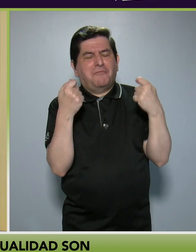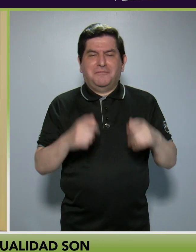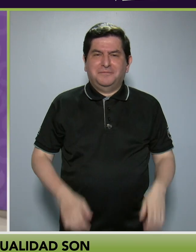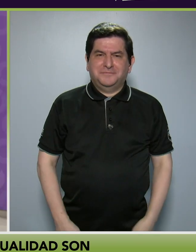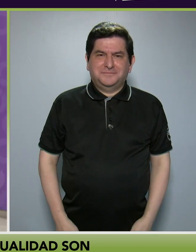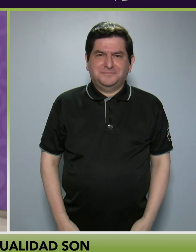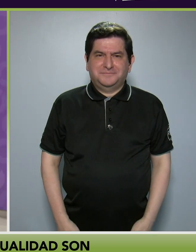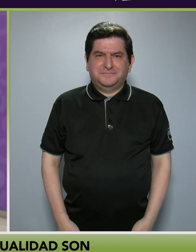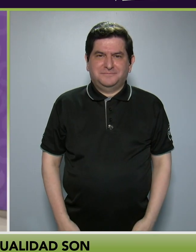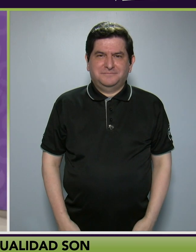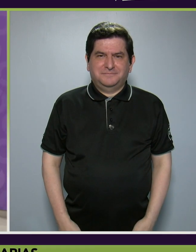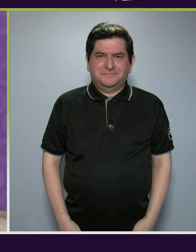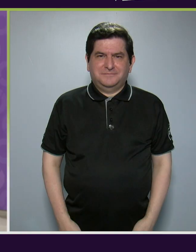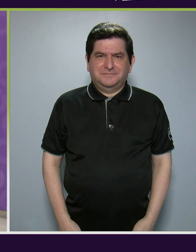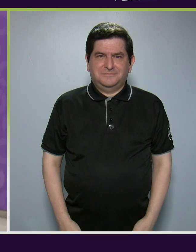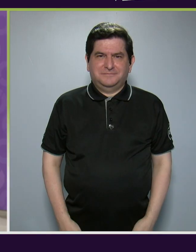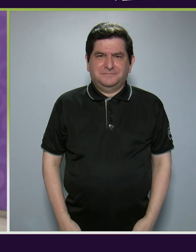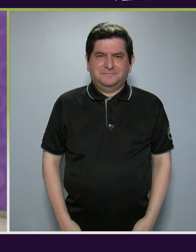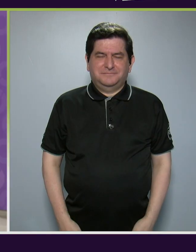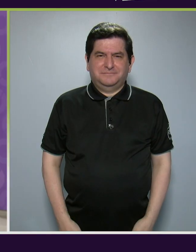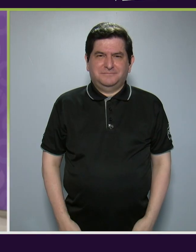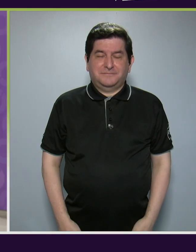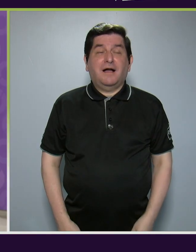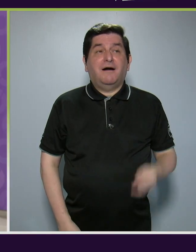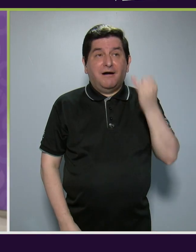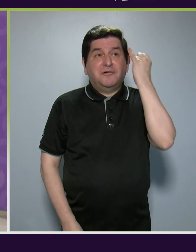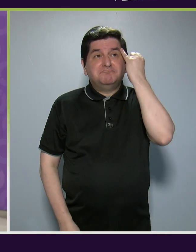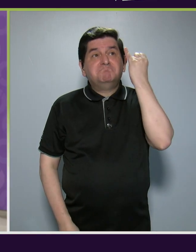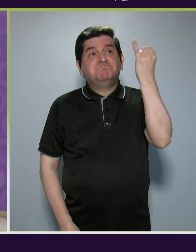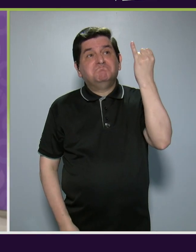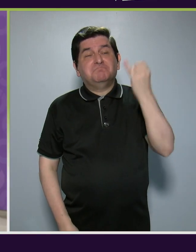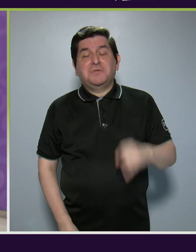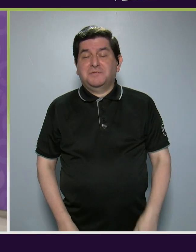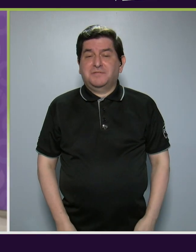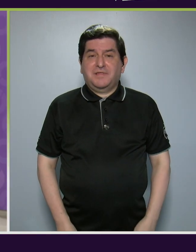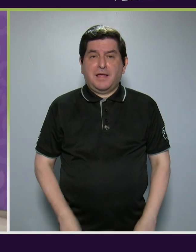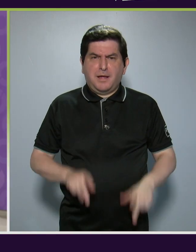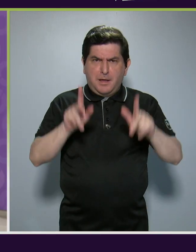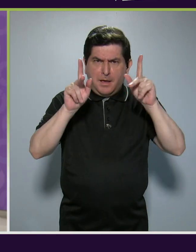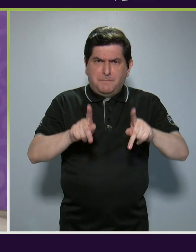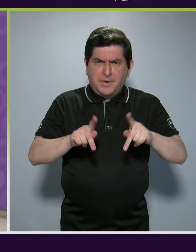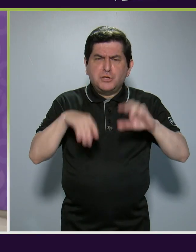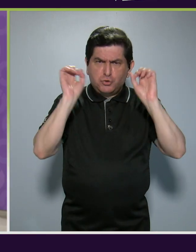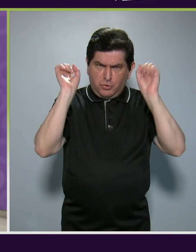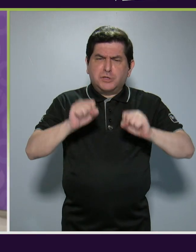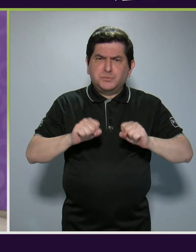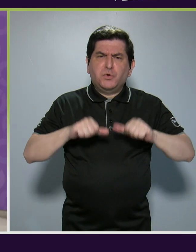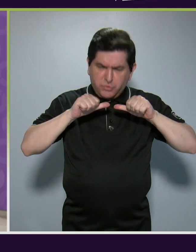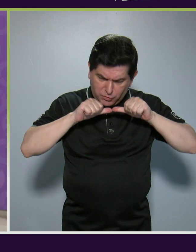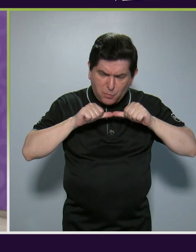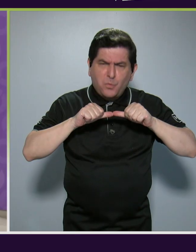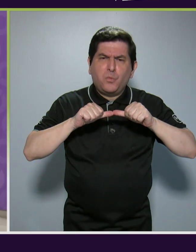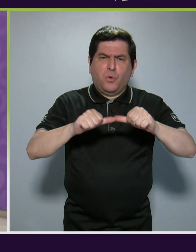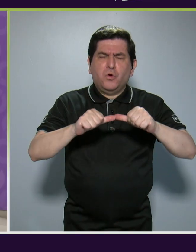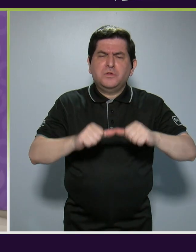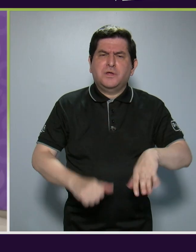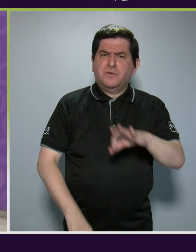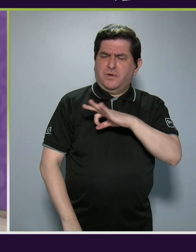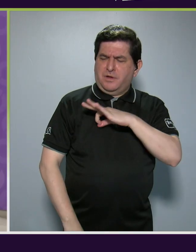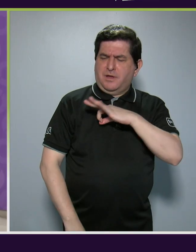etcétera. Entonces, esto es una idea, ¿verdad?, de cómo estas personas han podido mantener ese